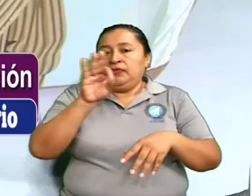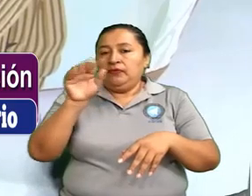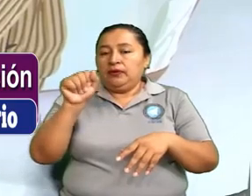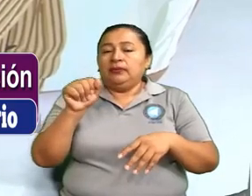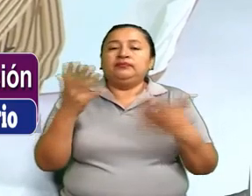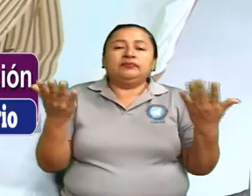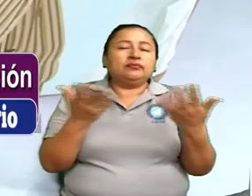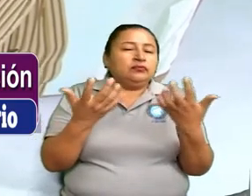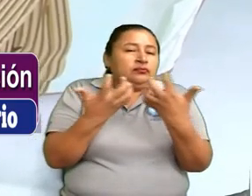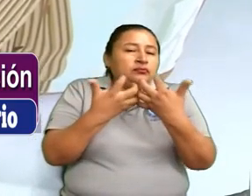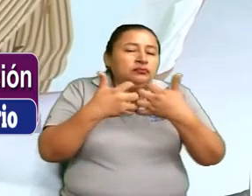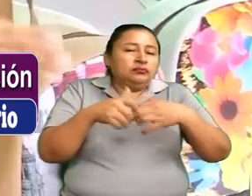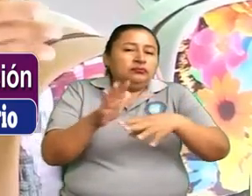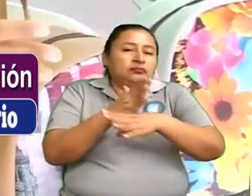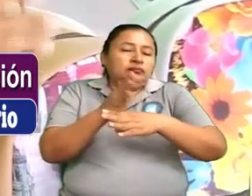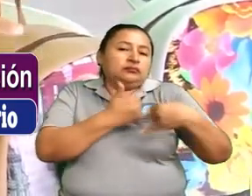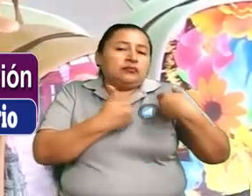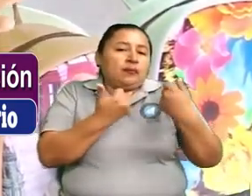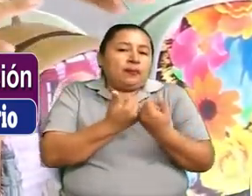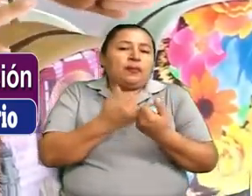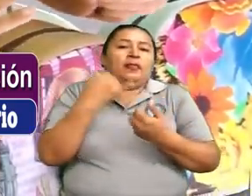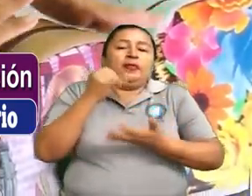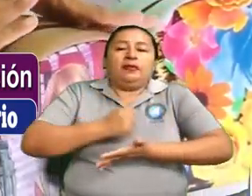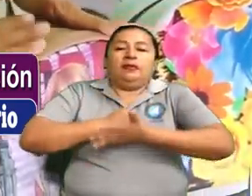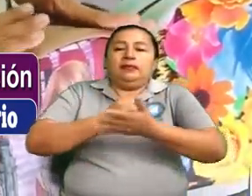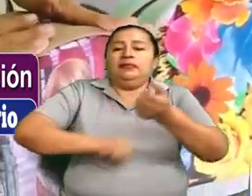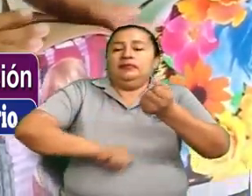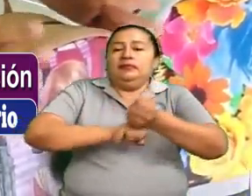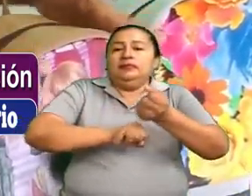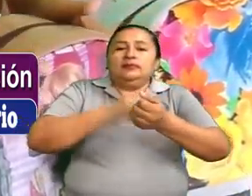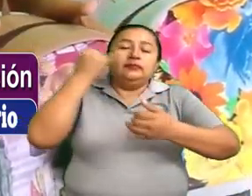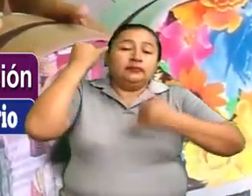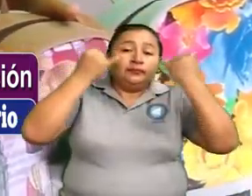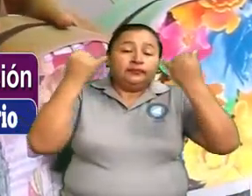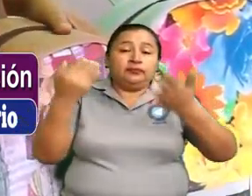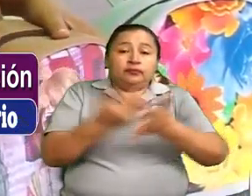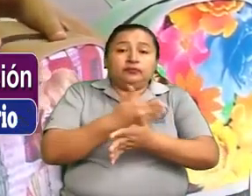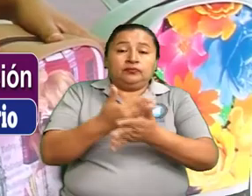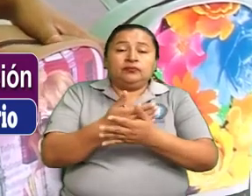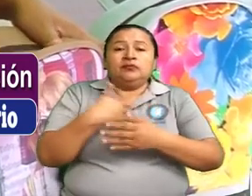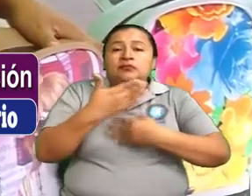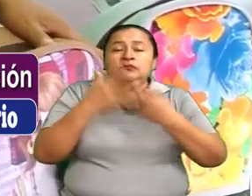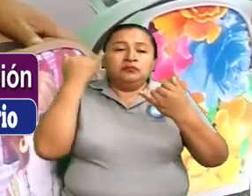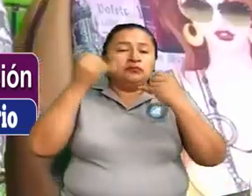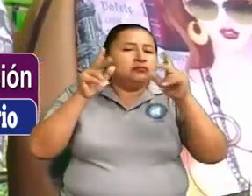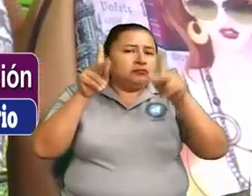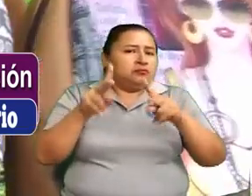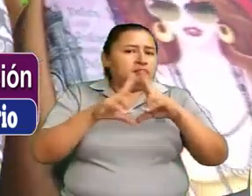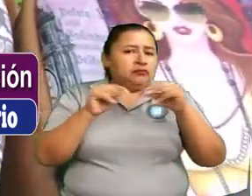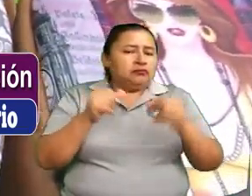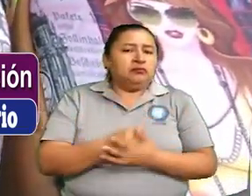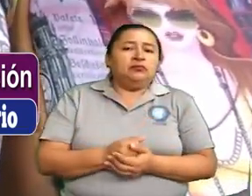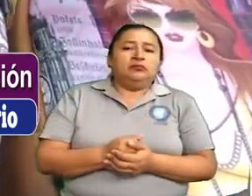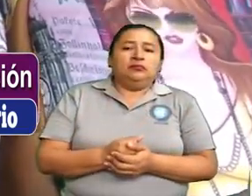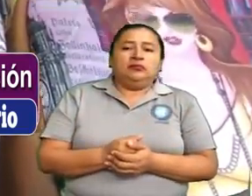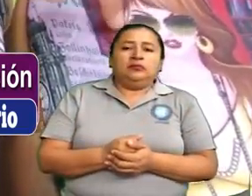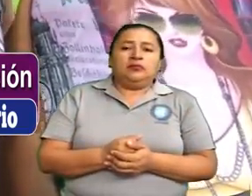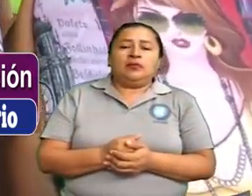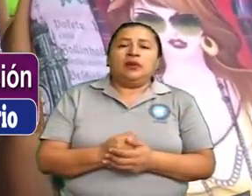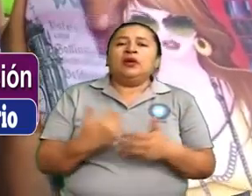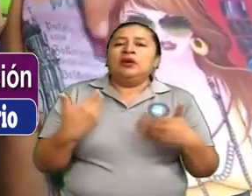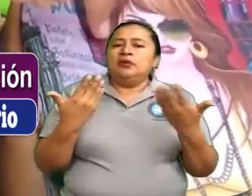da la articulación interinstitucional que ayuda a facilitar el emprendimiento, la innovación y la creatividad nicaragüense? Sí,